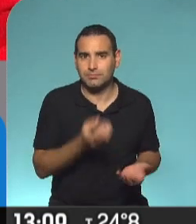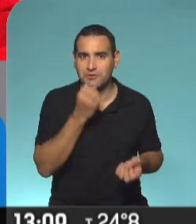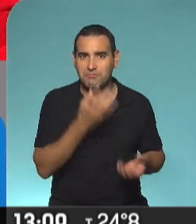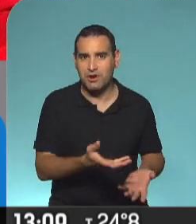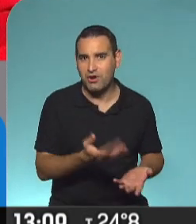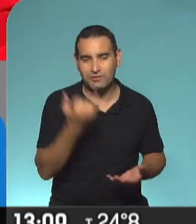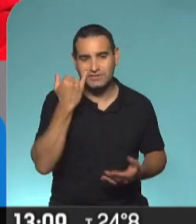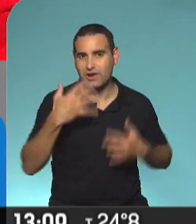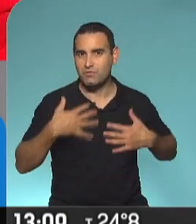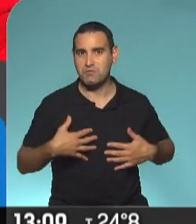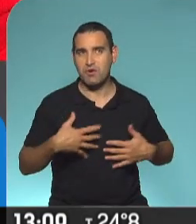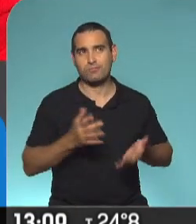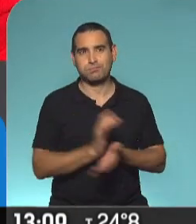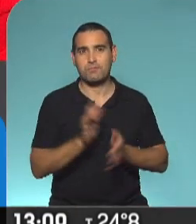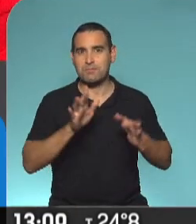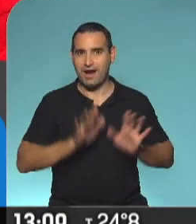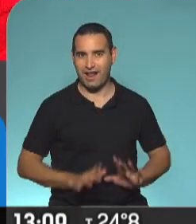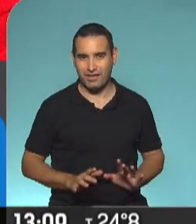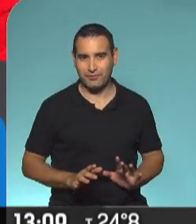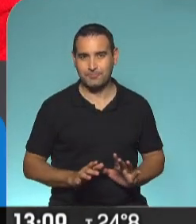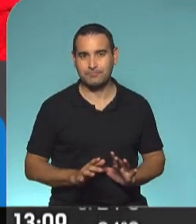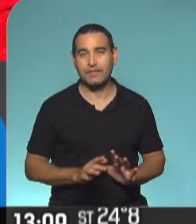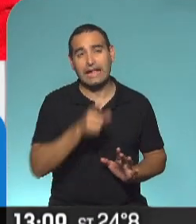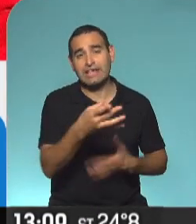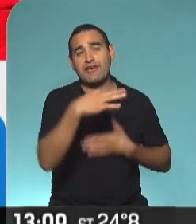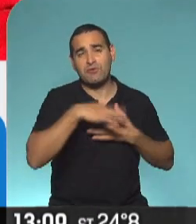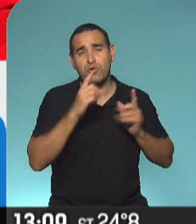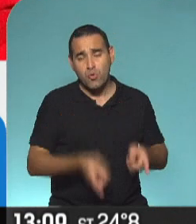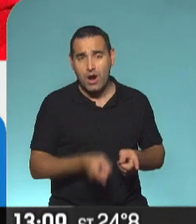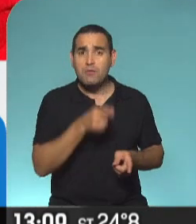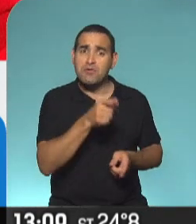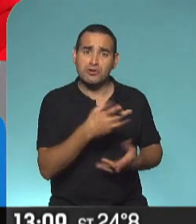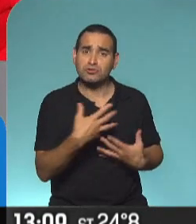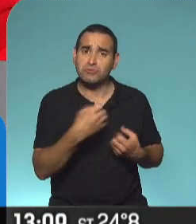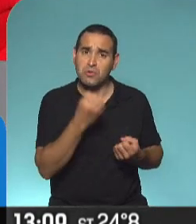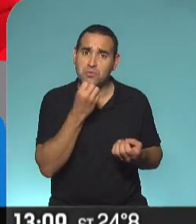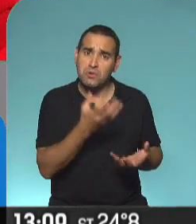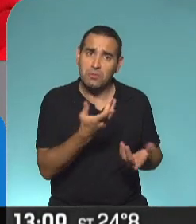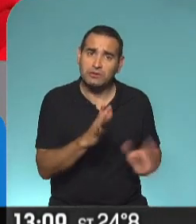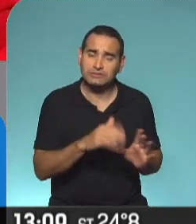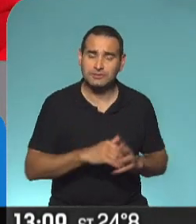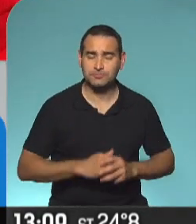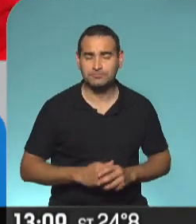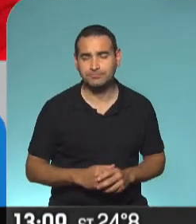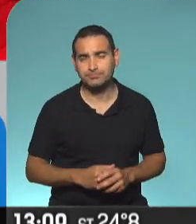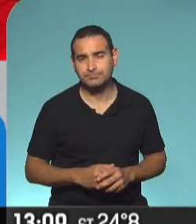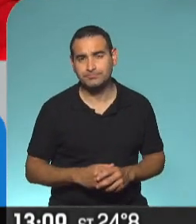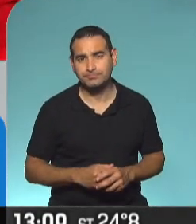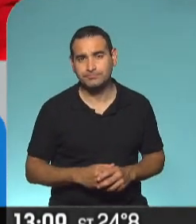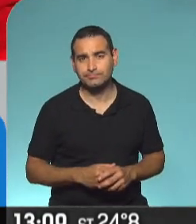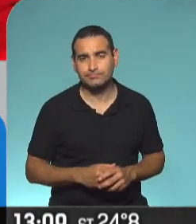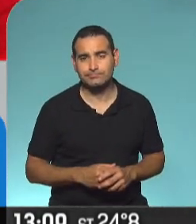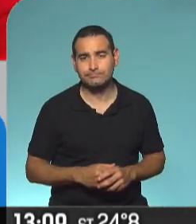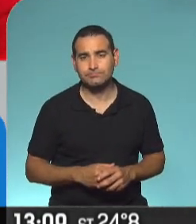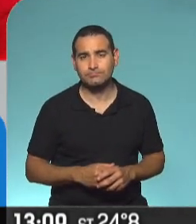ya su organismo estaba preparado a través, no que se iban a evitar la enfermedad, pero quizás tenían un paso más leve.